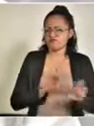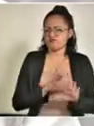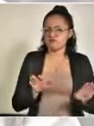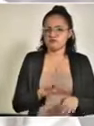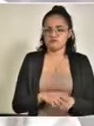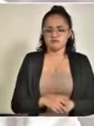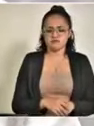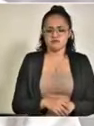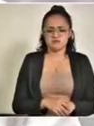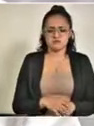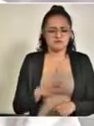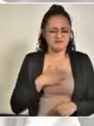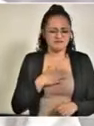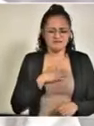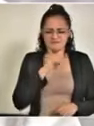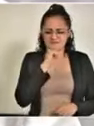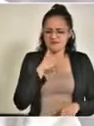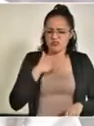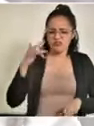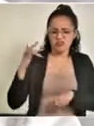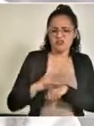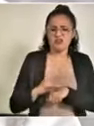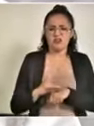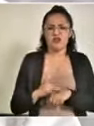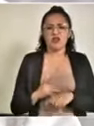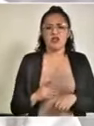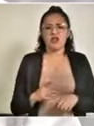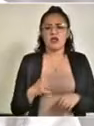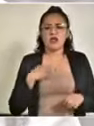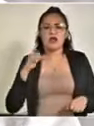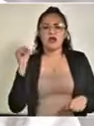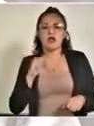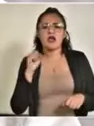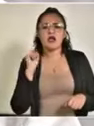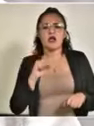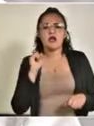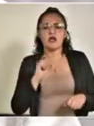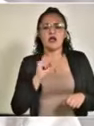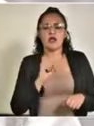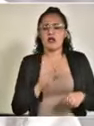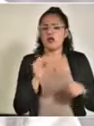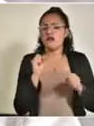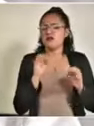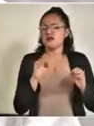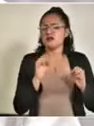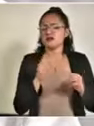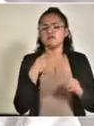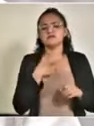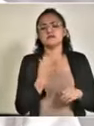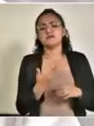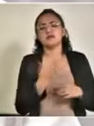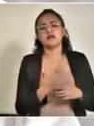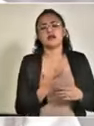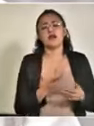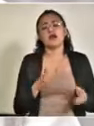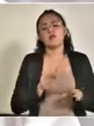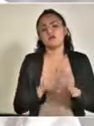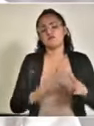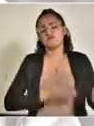A mí nadie me toca la puerta de mi oficina para venirme a